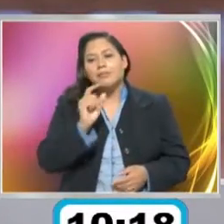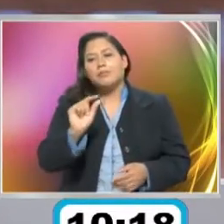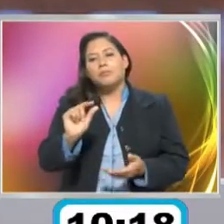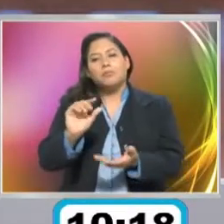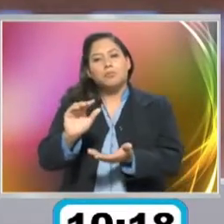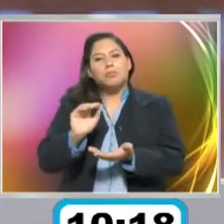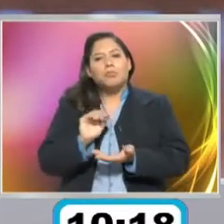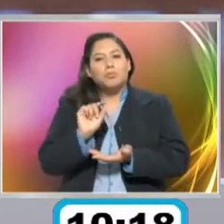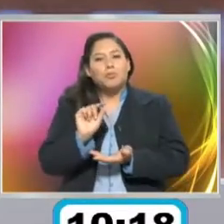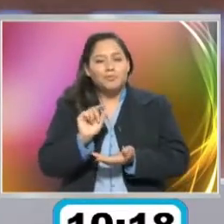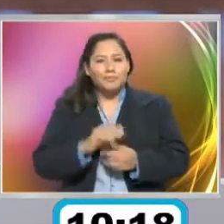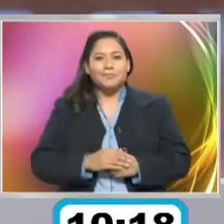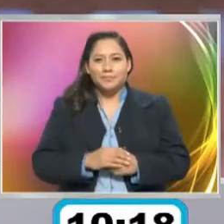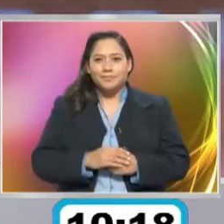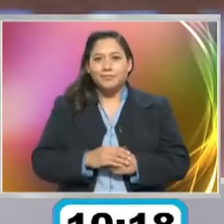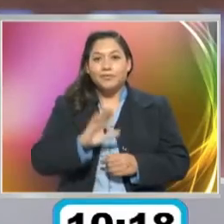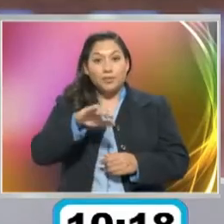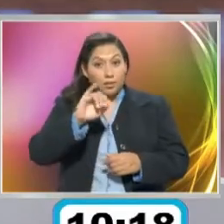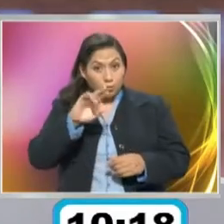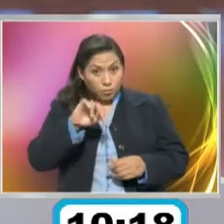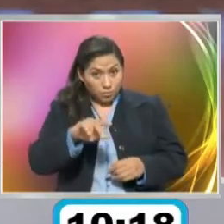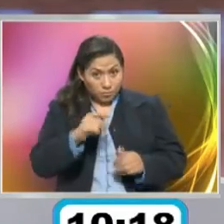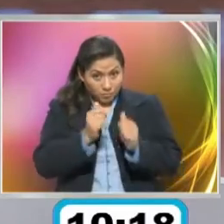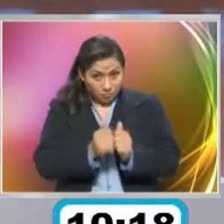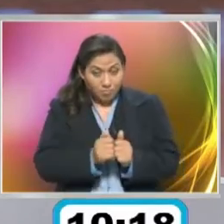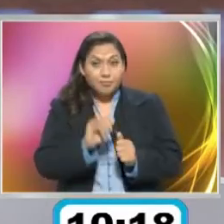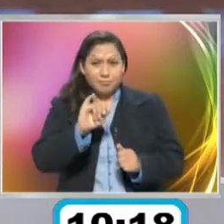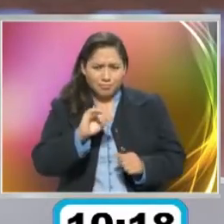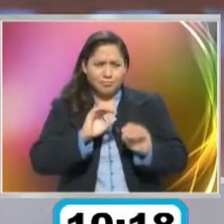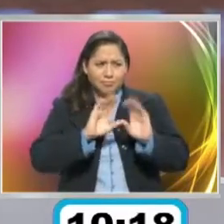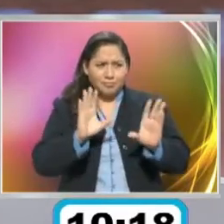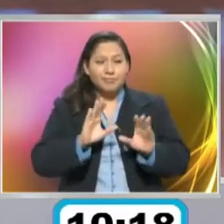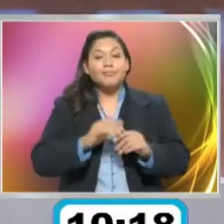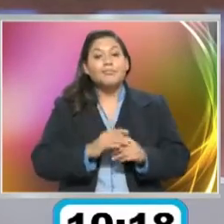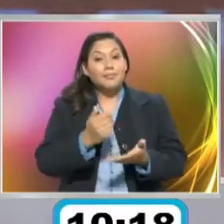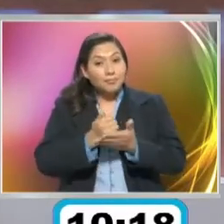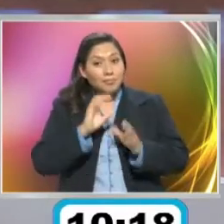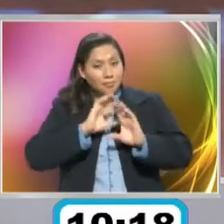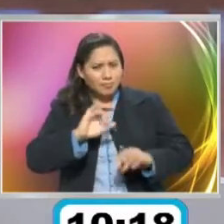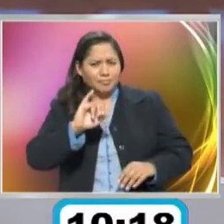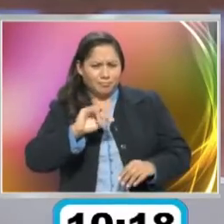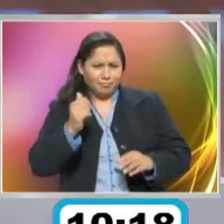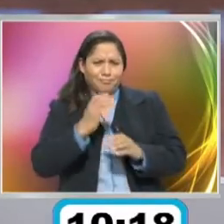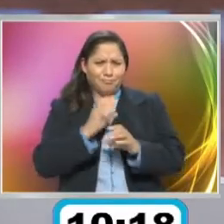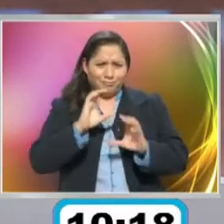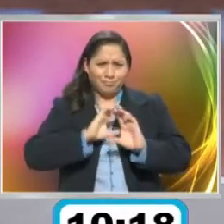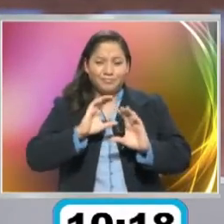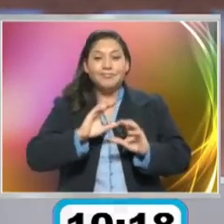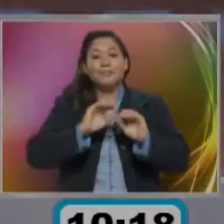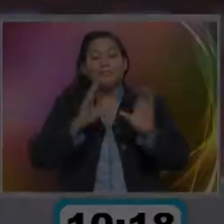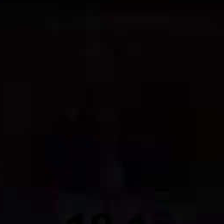Siempre. Oye, Juan, ¿te vas a quedar con nosotros en tu Claro programa? que sí, ¿Nos traje vuelves a cantar? otras cancioncitas, claro. Qué maravilla, muchísimas gracias.